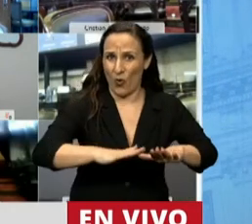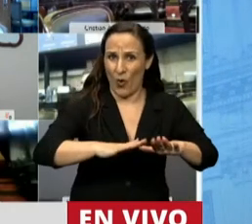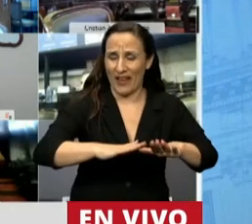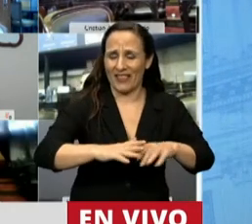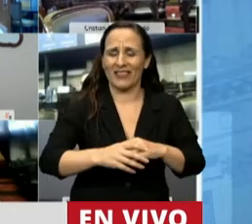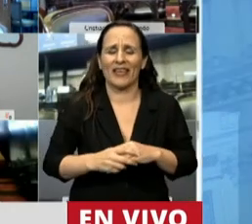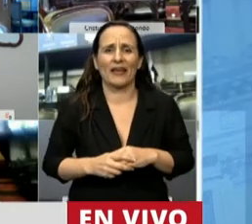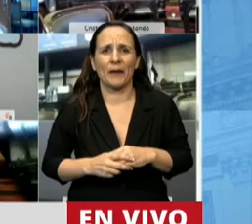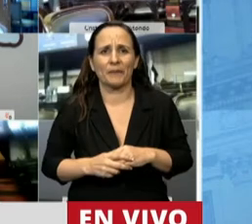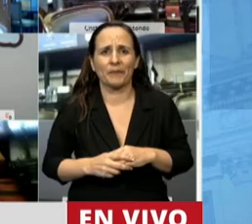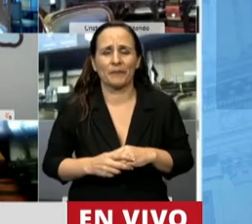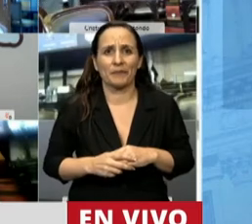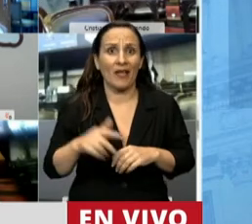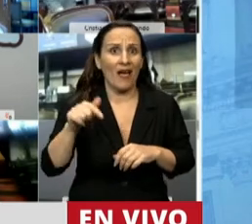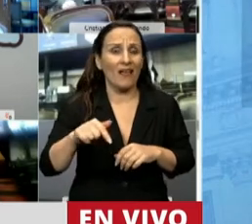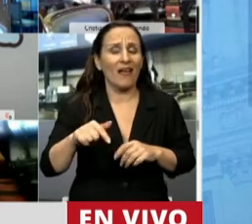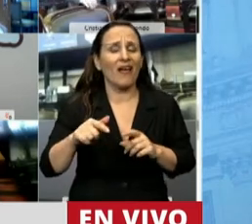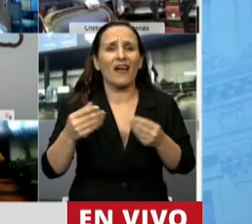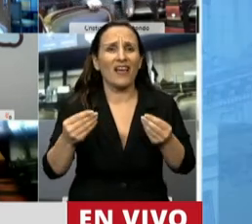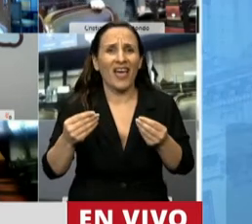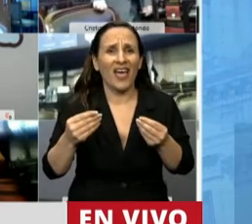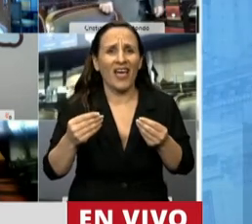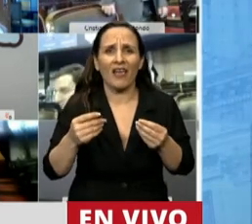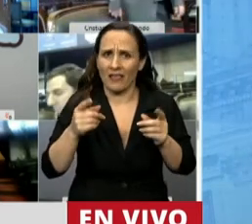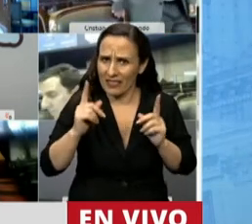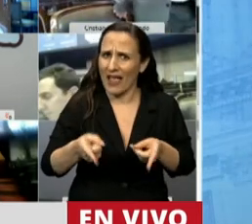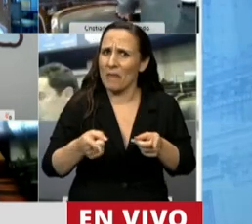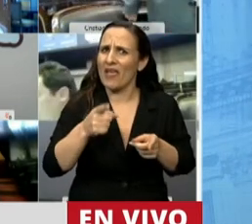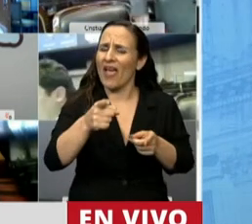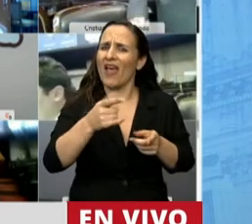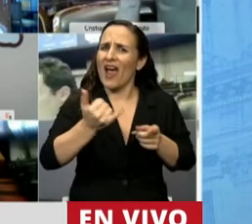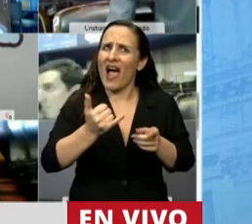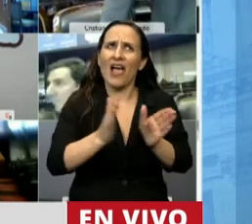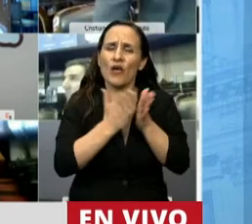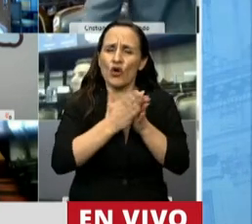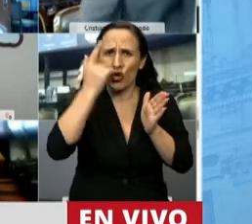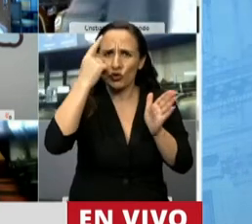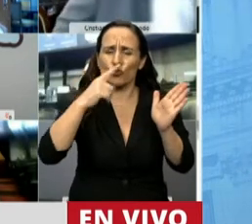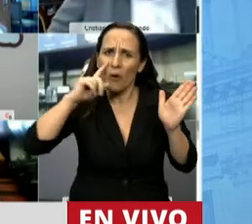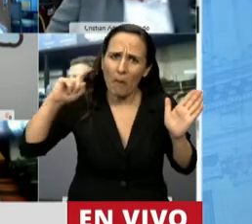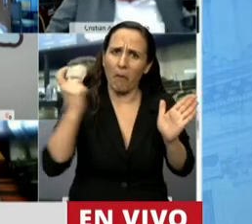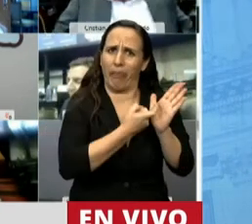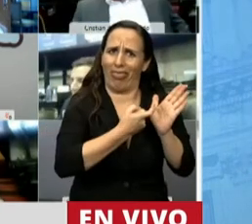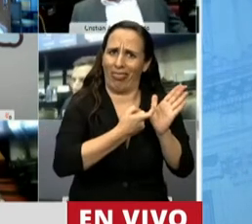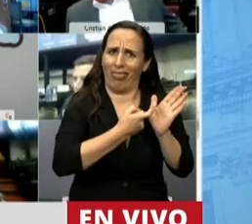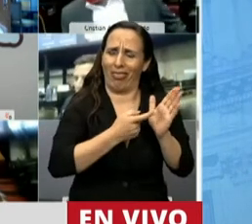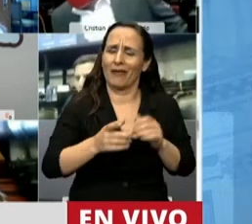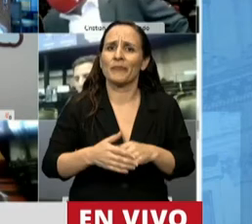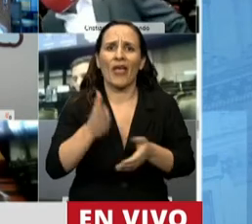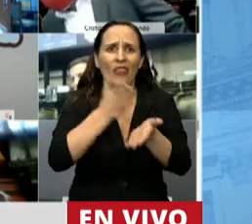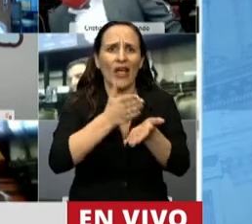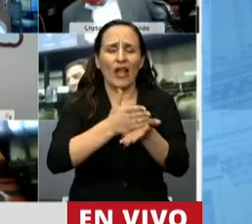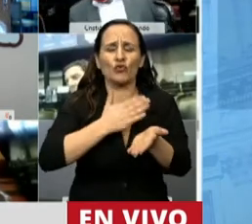es el que quiero traer a colación ahora que son las violaciones de las garantías constitucionales y las violaciones a los derechos